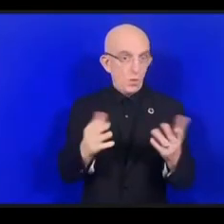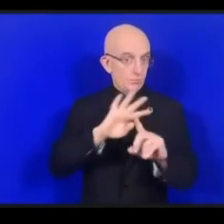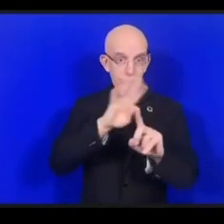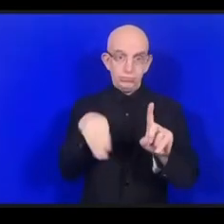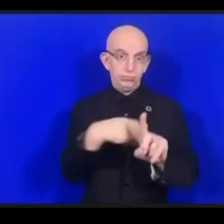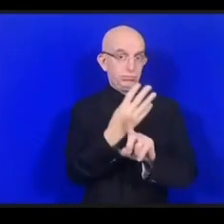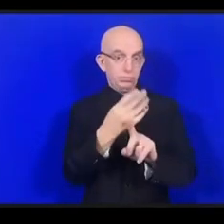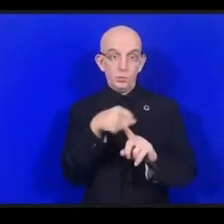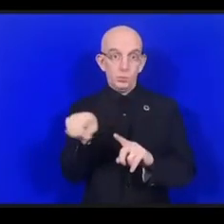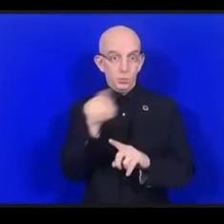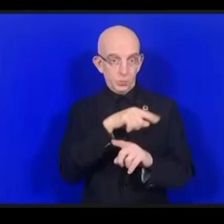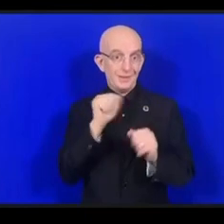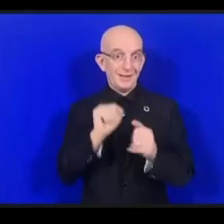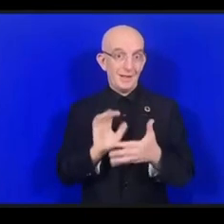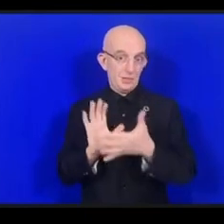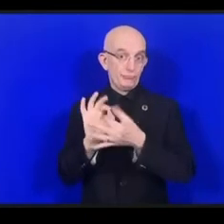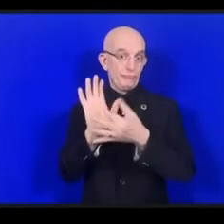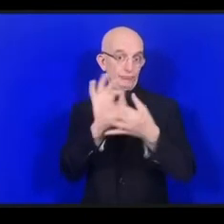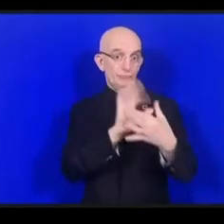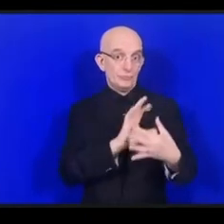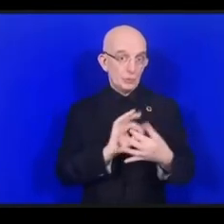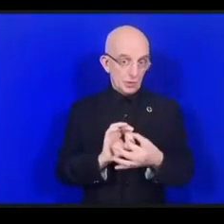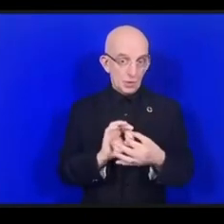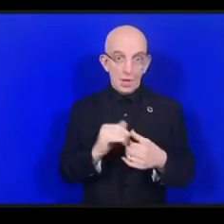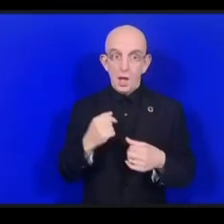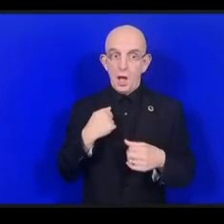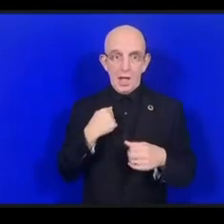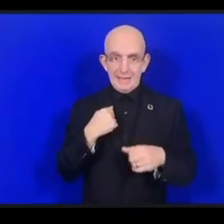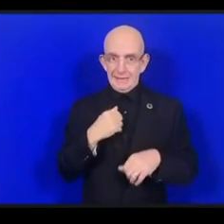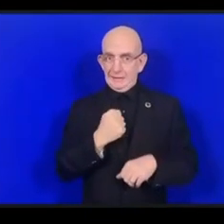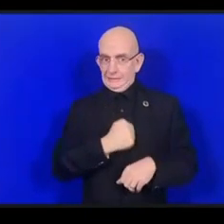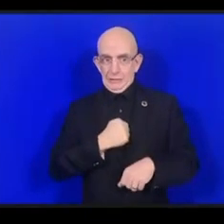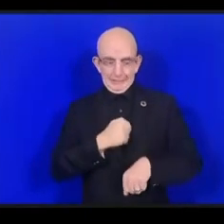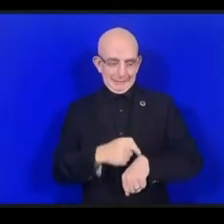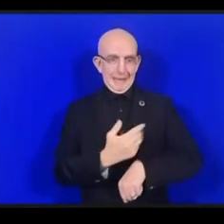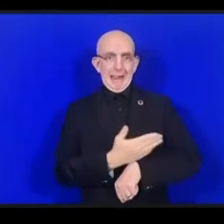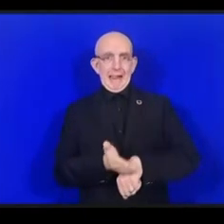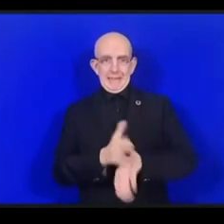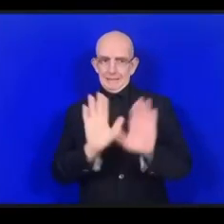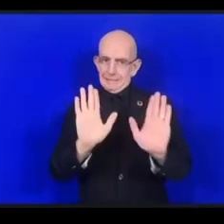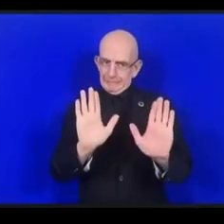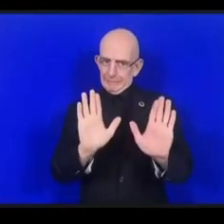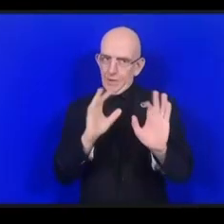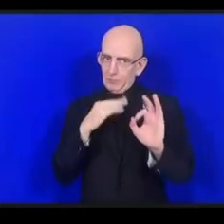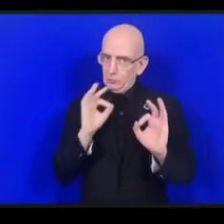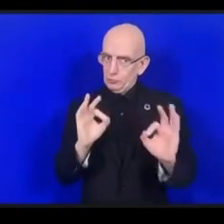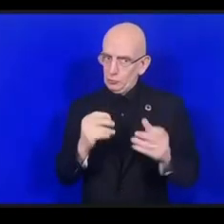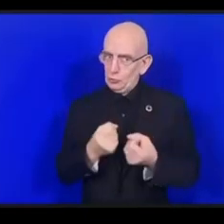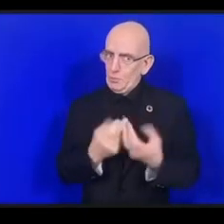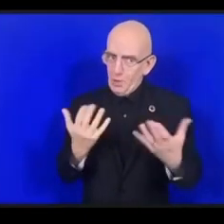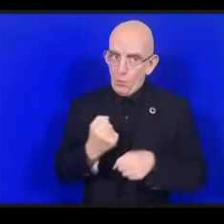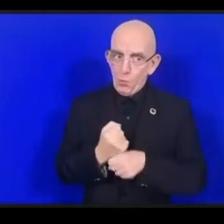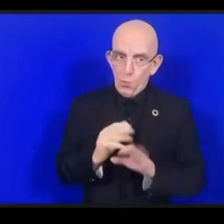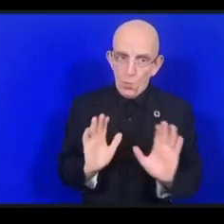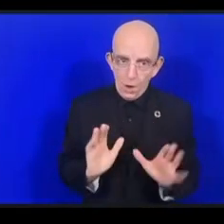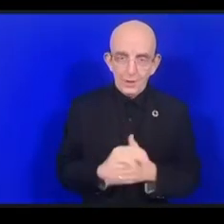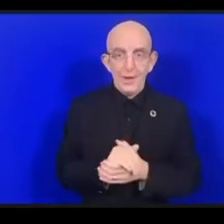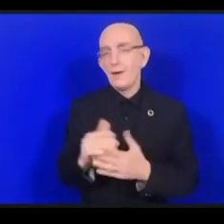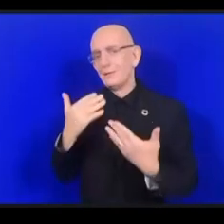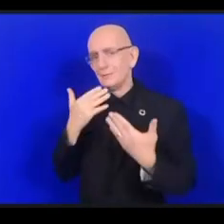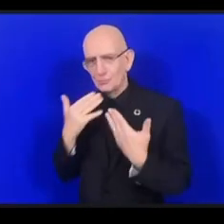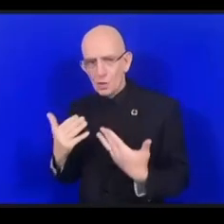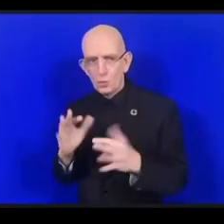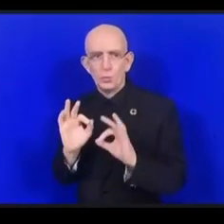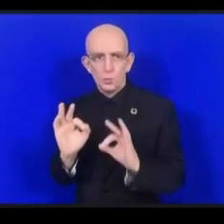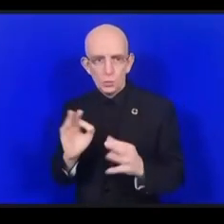aportación importante si me he superado los 90 segundos pido disculpas pero es que hay mucho que está de lo que estamos haciendo Uta puedo hacer un